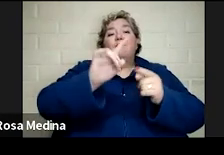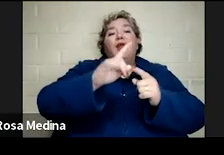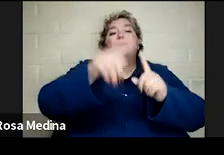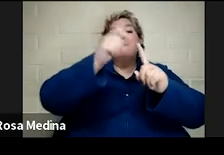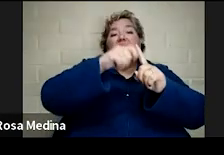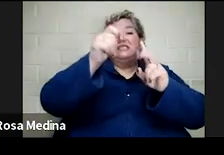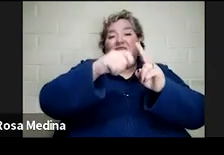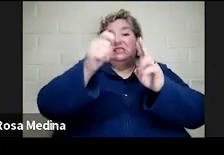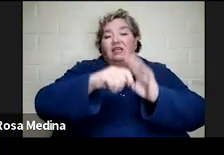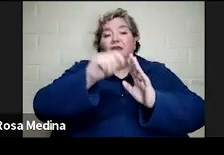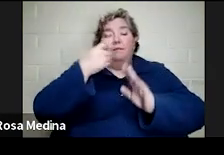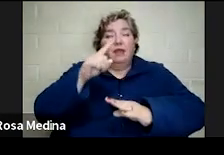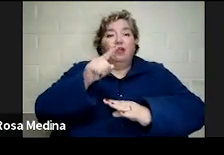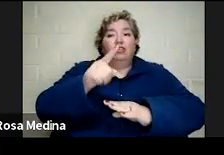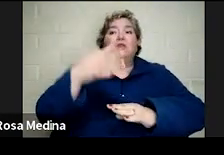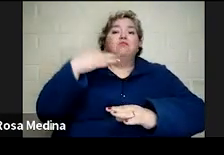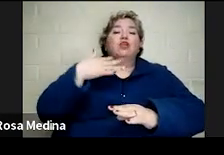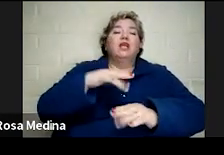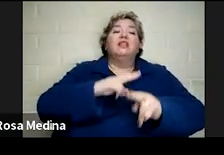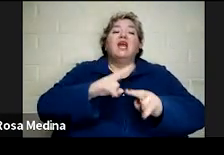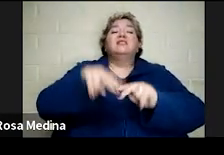sería importante hacerlo por años.